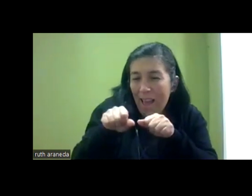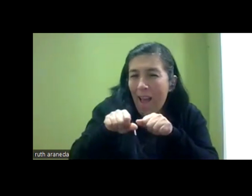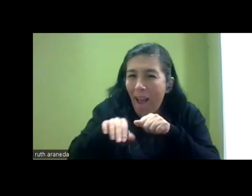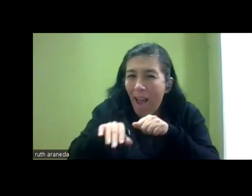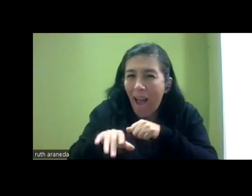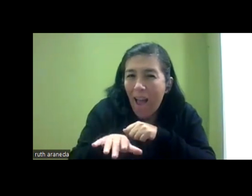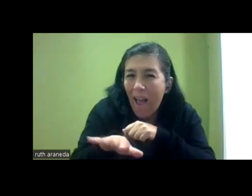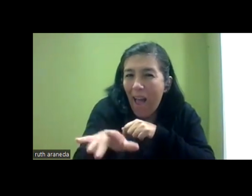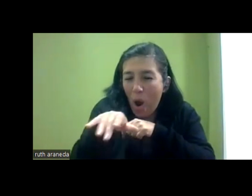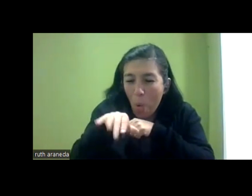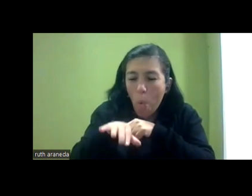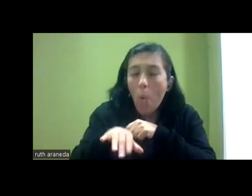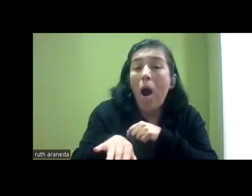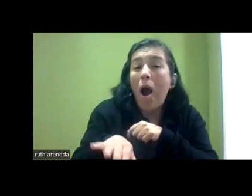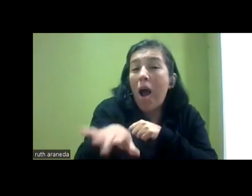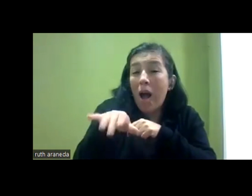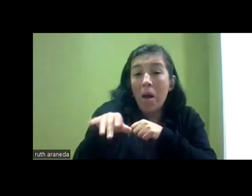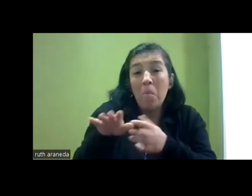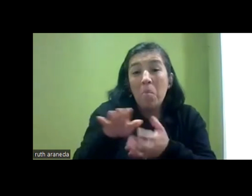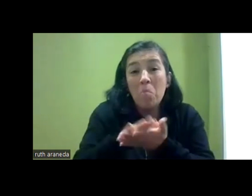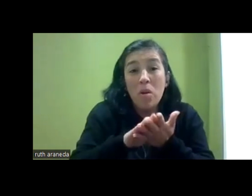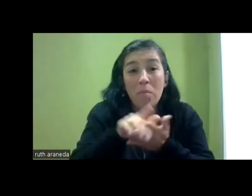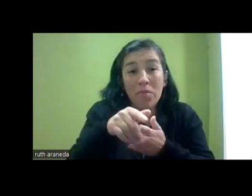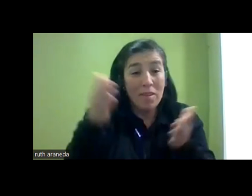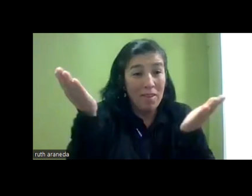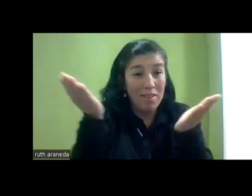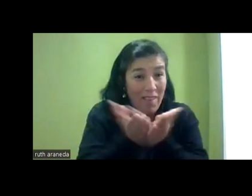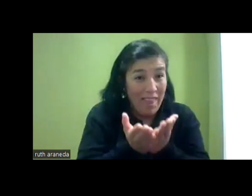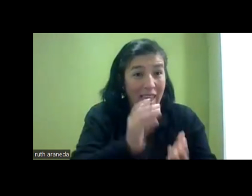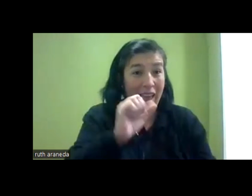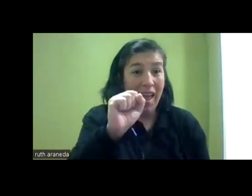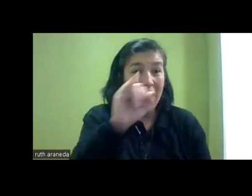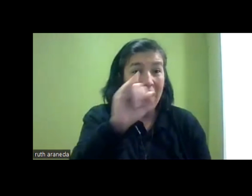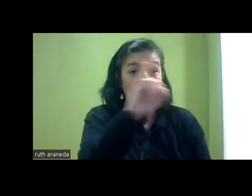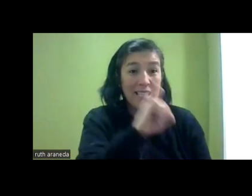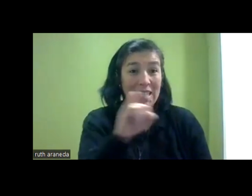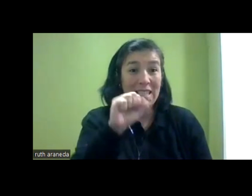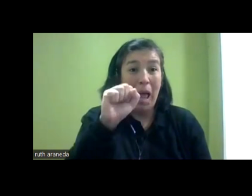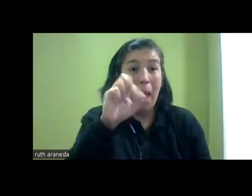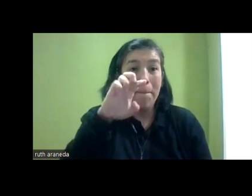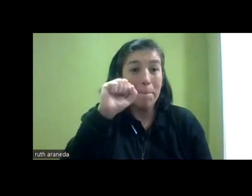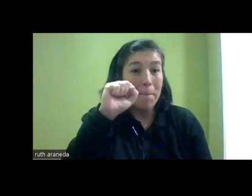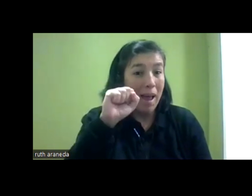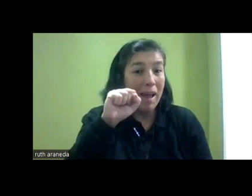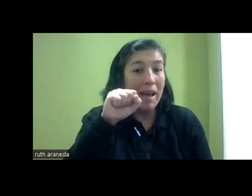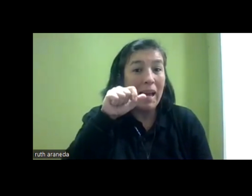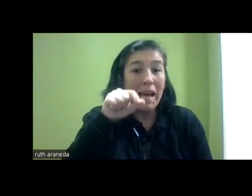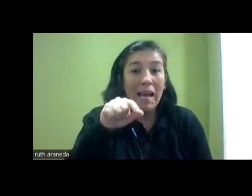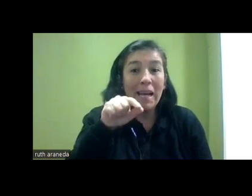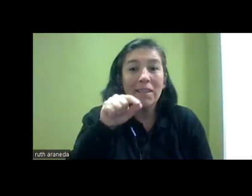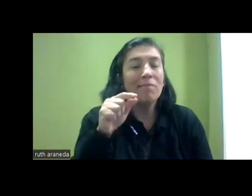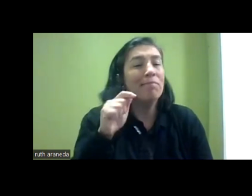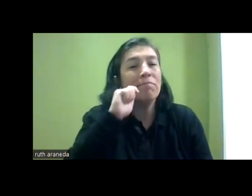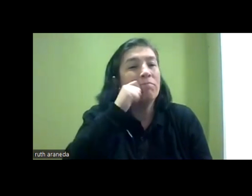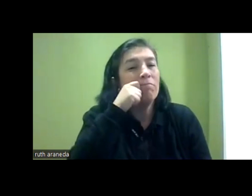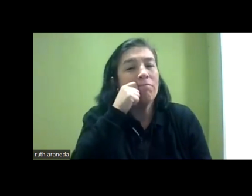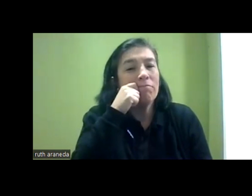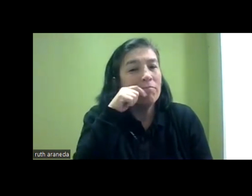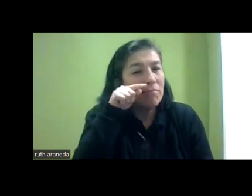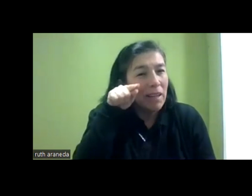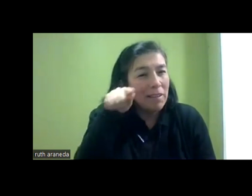alguna fuente hídrica, como en este caso el Valle de Azapa, eh, eso redunda en